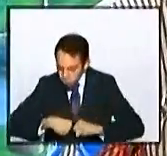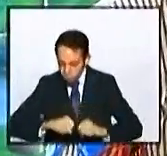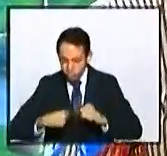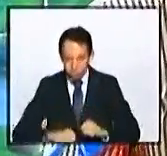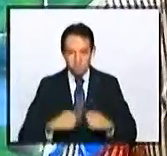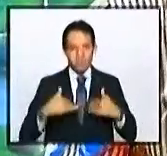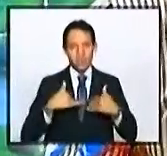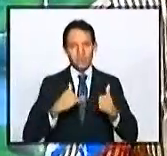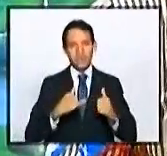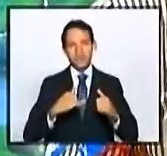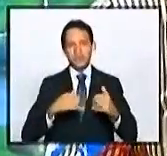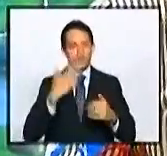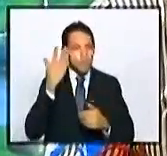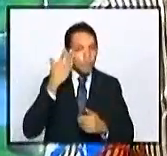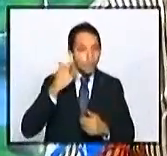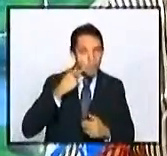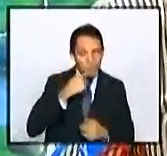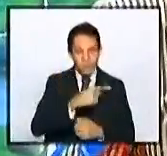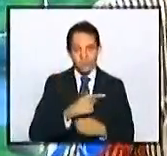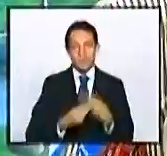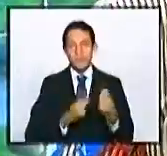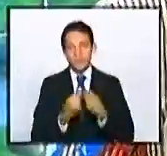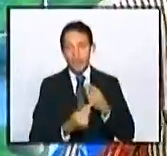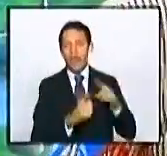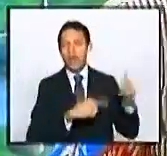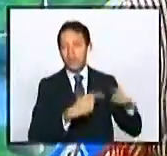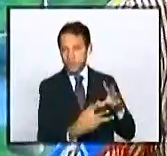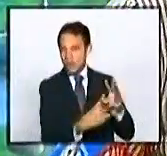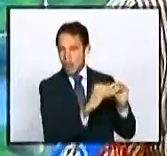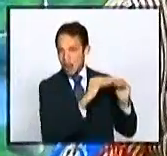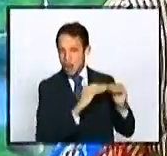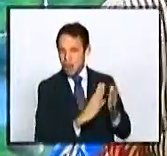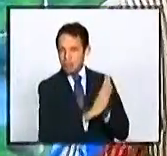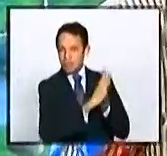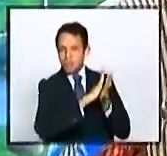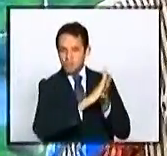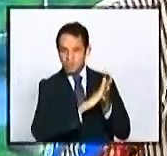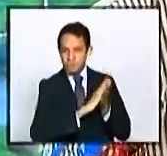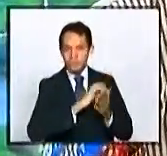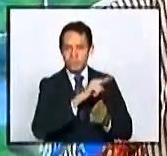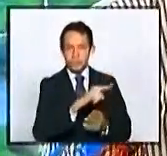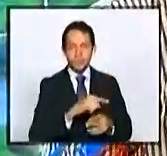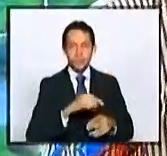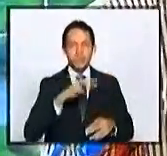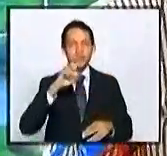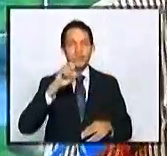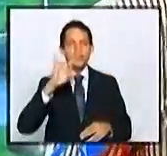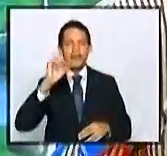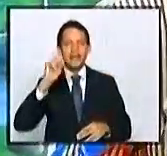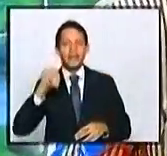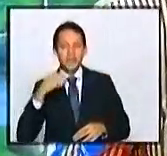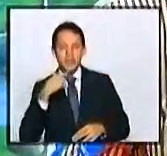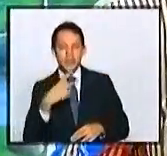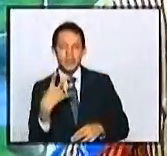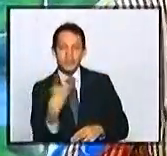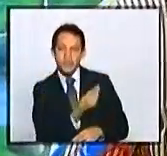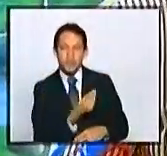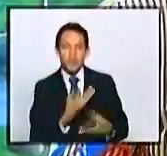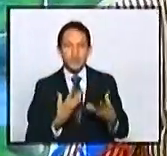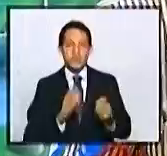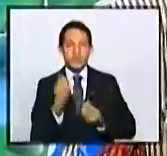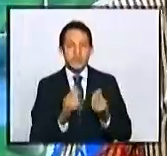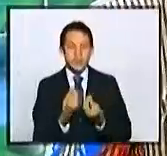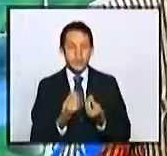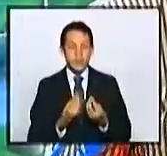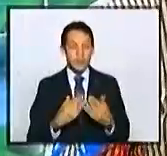día. La gente nos planteaba al doctor César y a la doctora Cristel hace unos días que éramos muy ambiciosos en utilizar